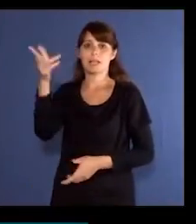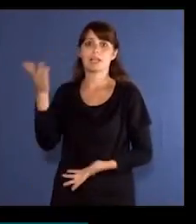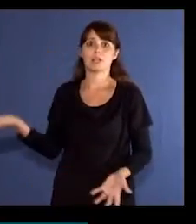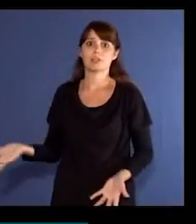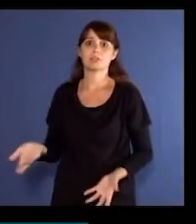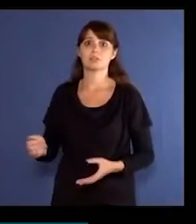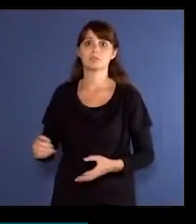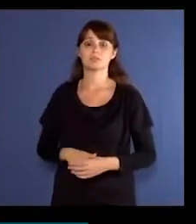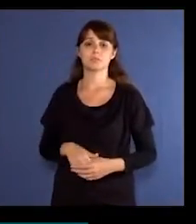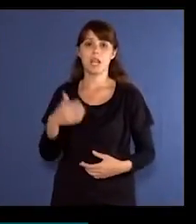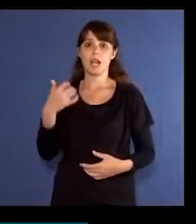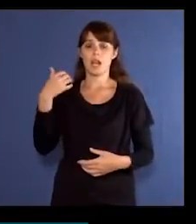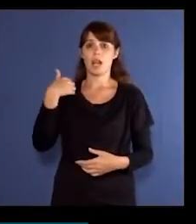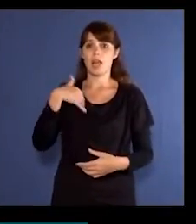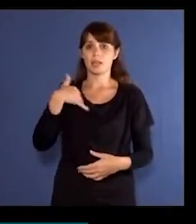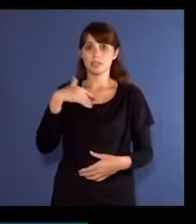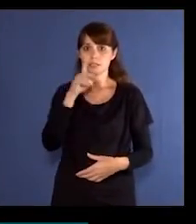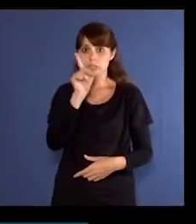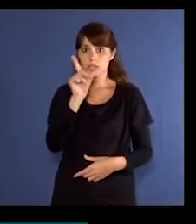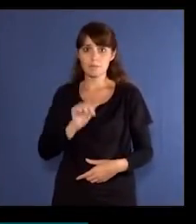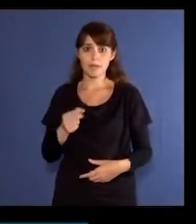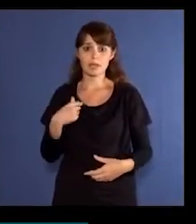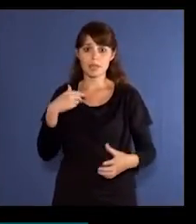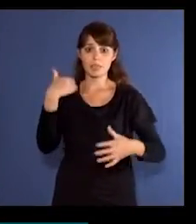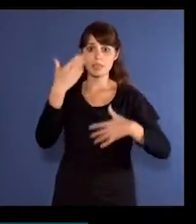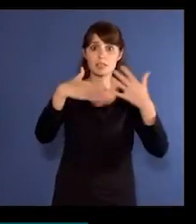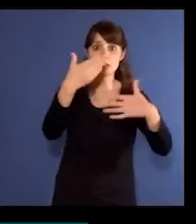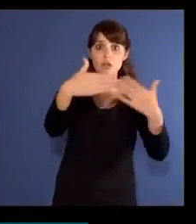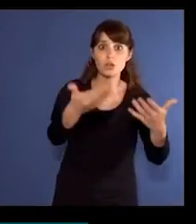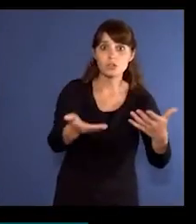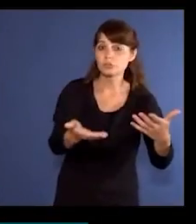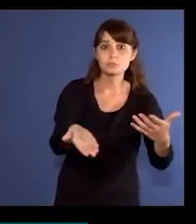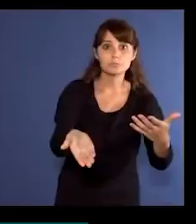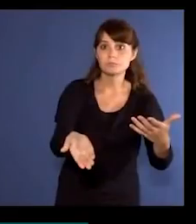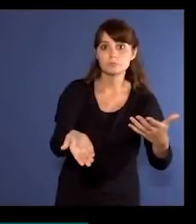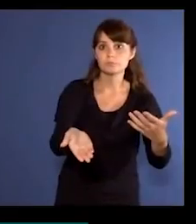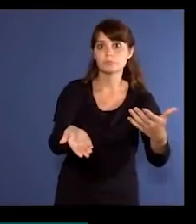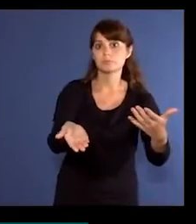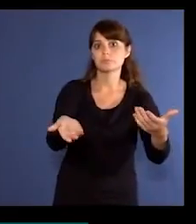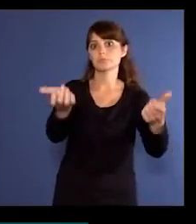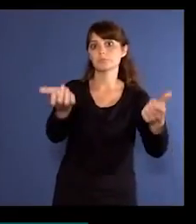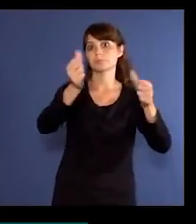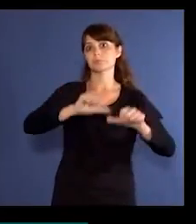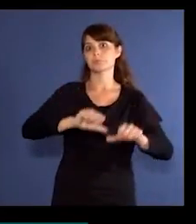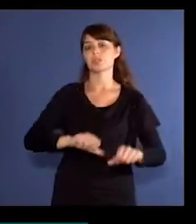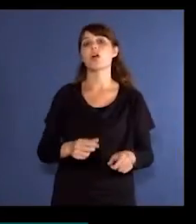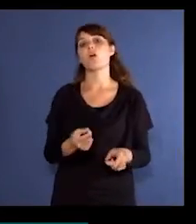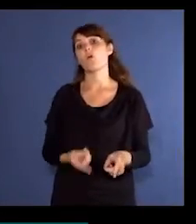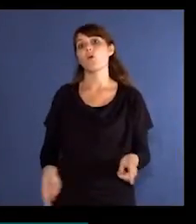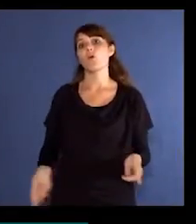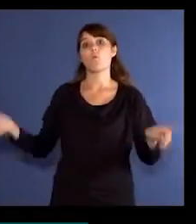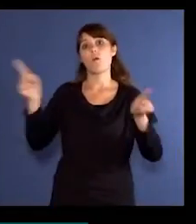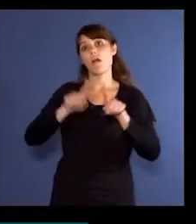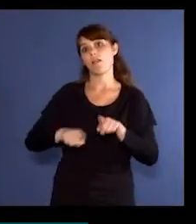como país, sino que estamos yendo evidentemente a una nueva crisis nacional, de la cual